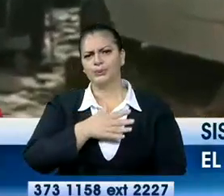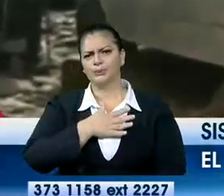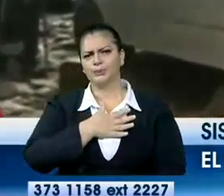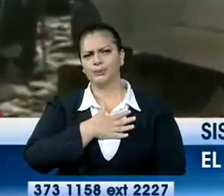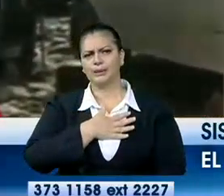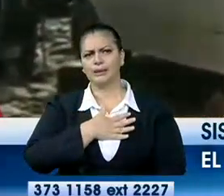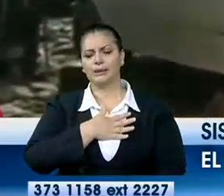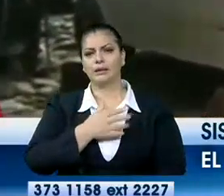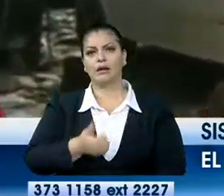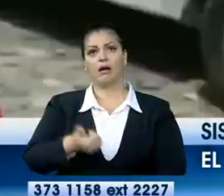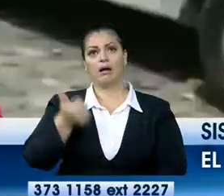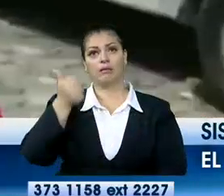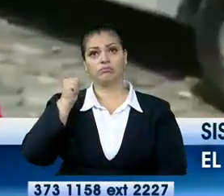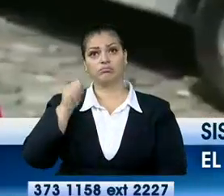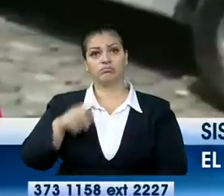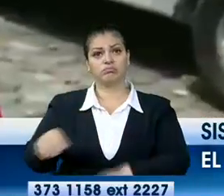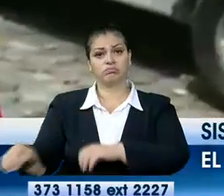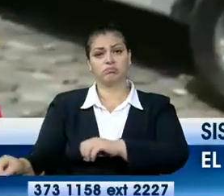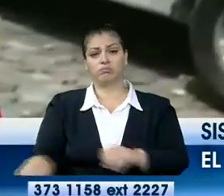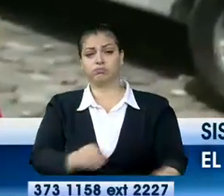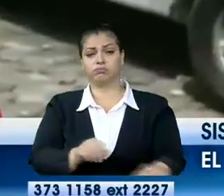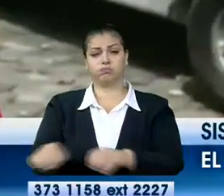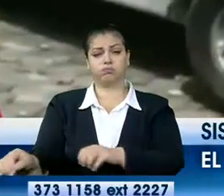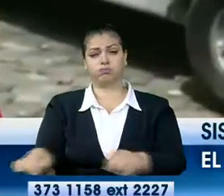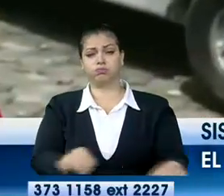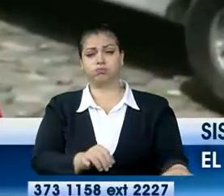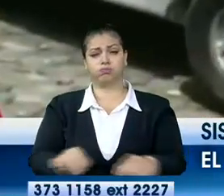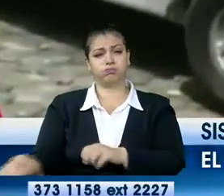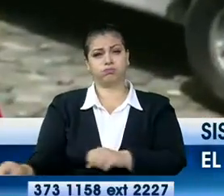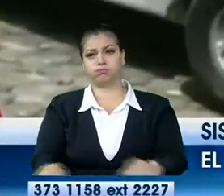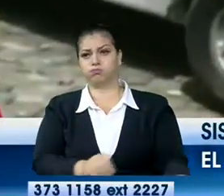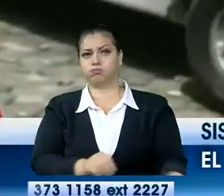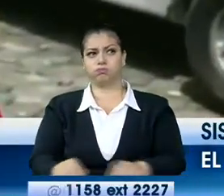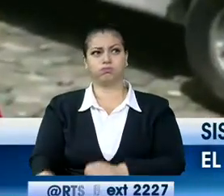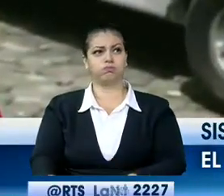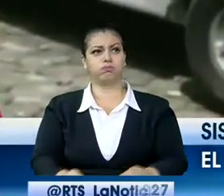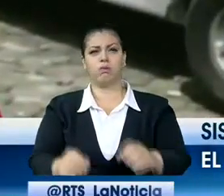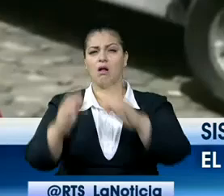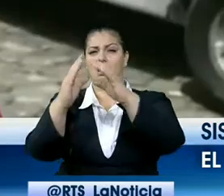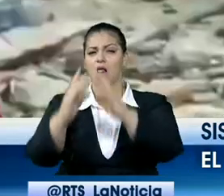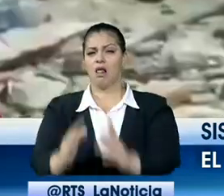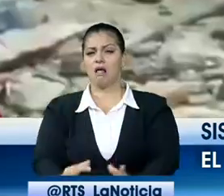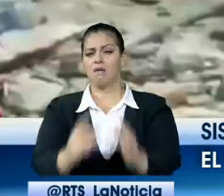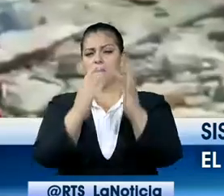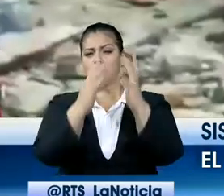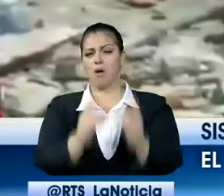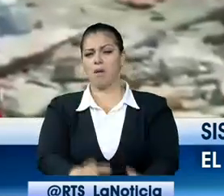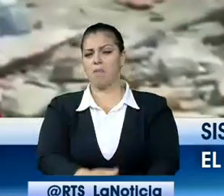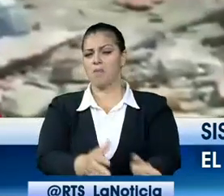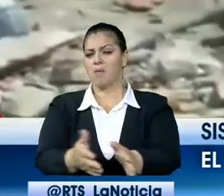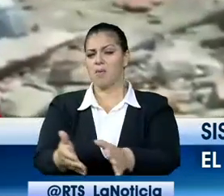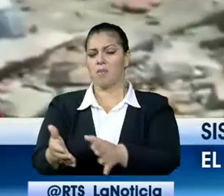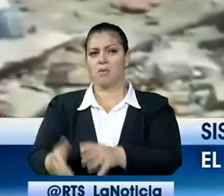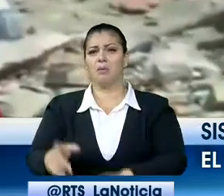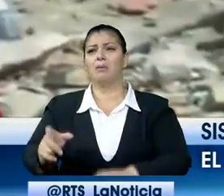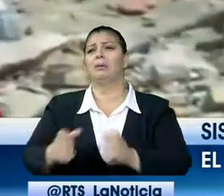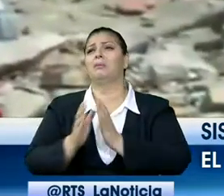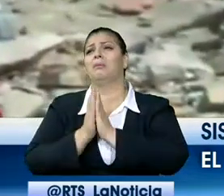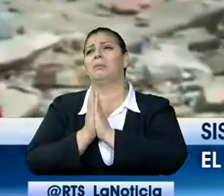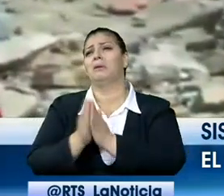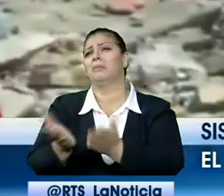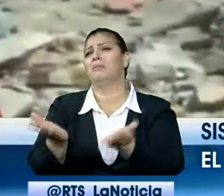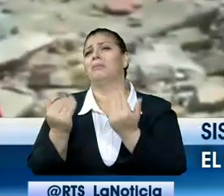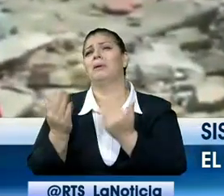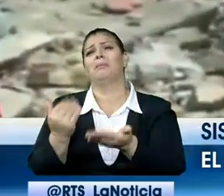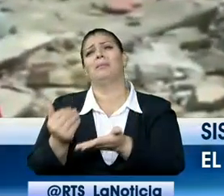la escala de Richter. Mucha angustia, sí. Mucha desesperación. Por gente parte corriendo de las víctimas, por todos lados. Gente pidiendo y clamando por ayuda,